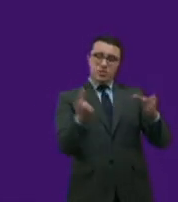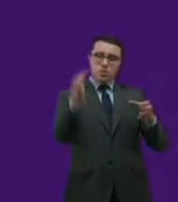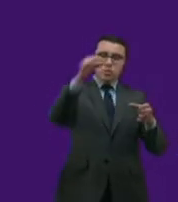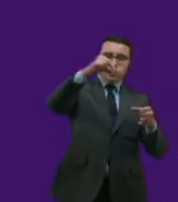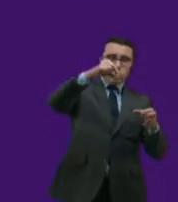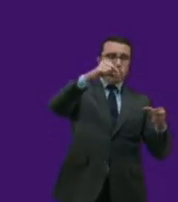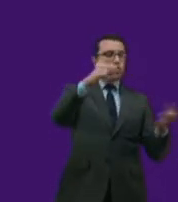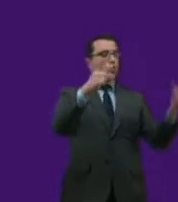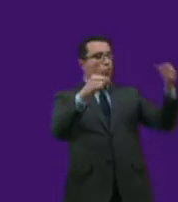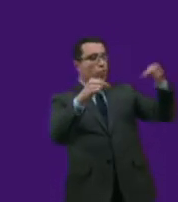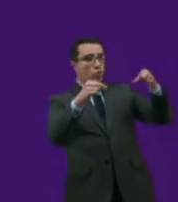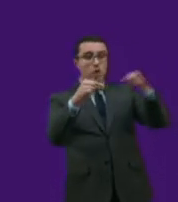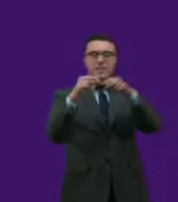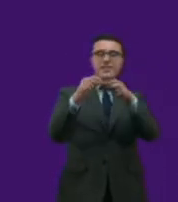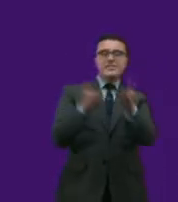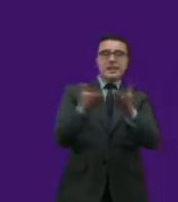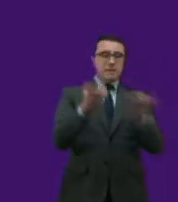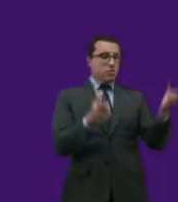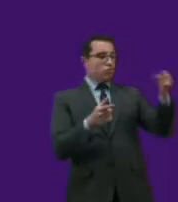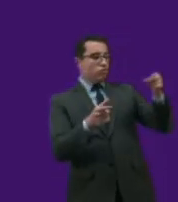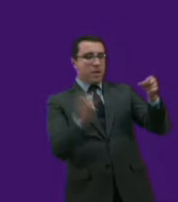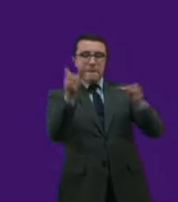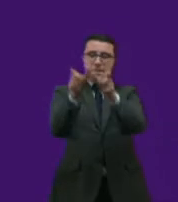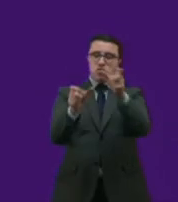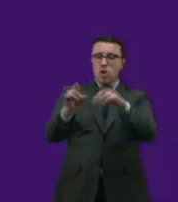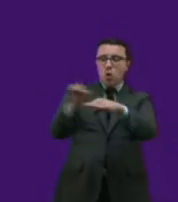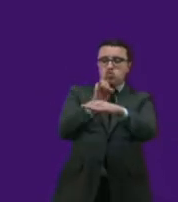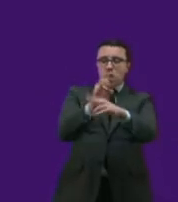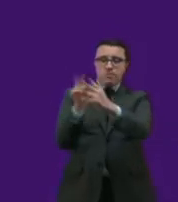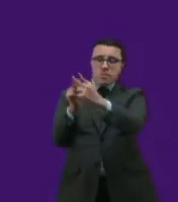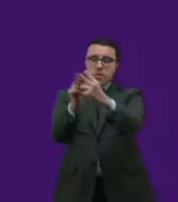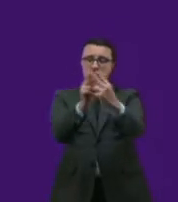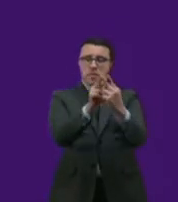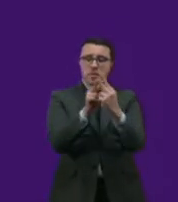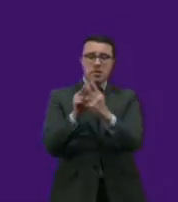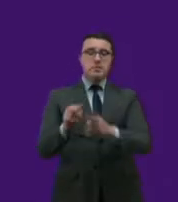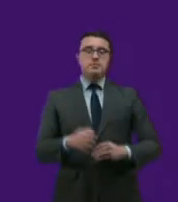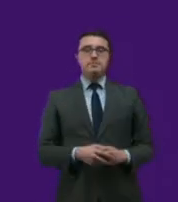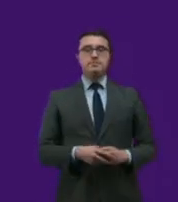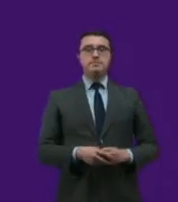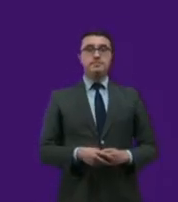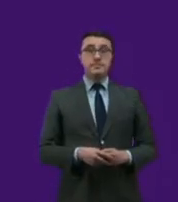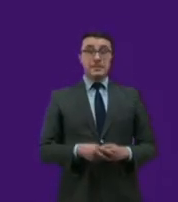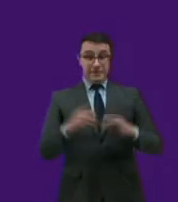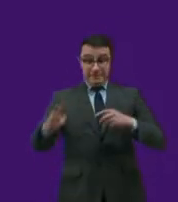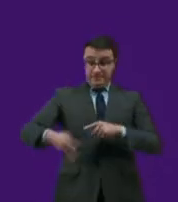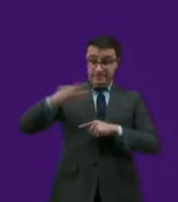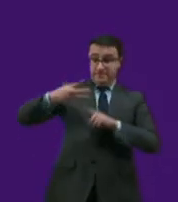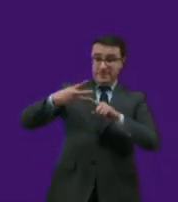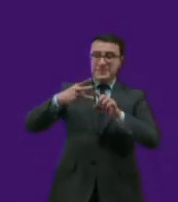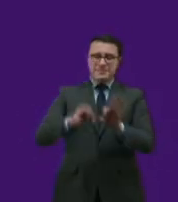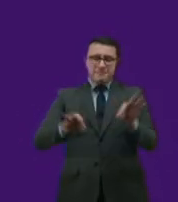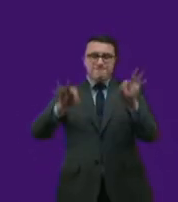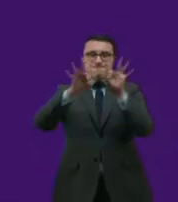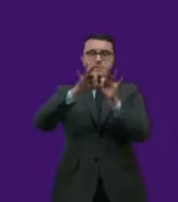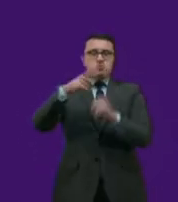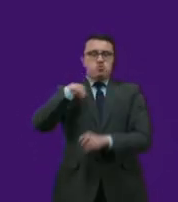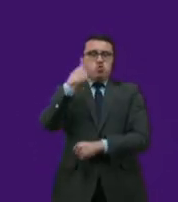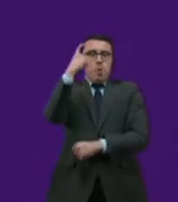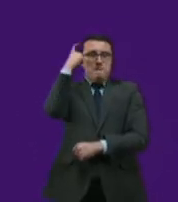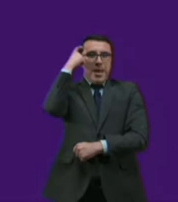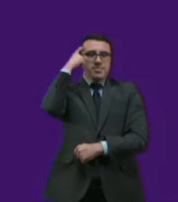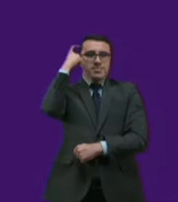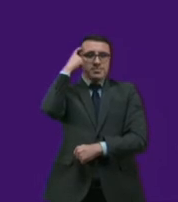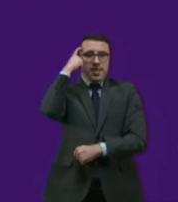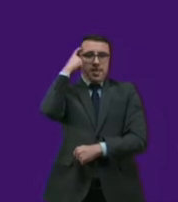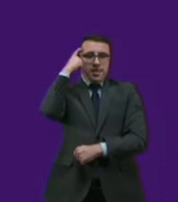conocer al usuario. Y el tercero, yo creería que es de los más importantes para mí, es la mentalidad. Y la